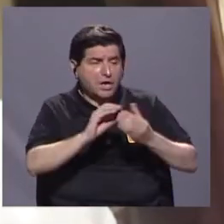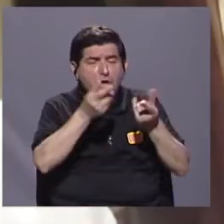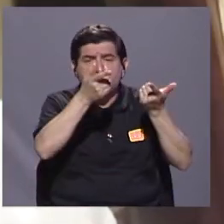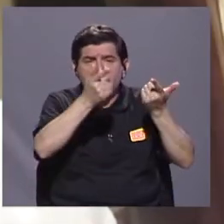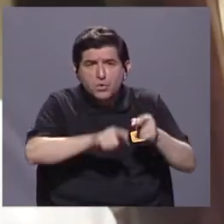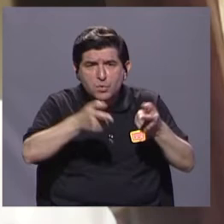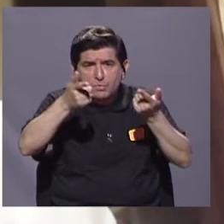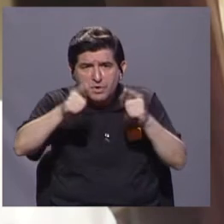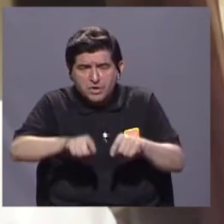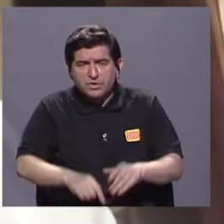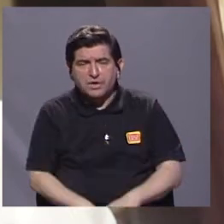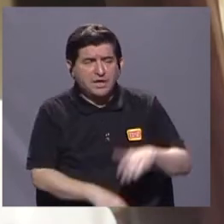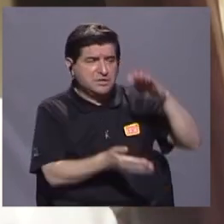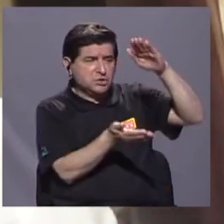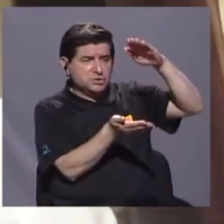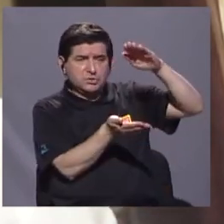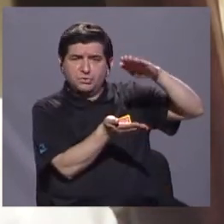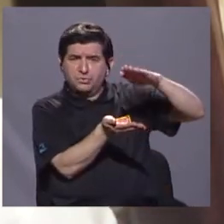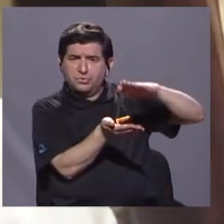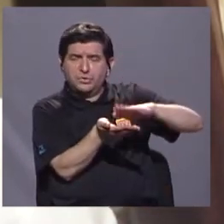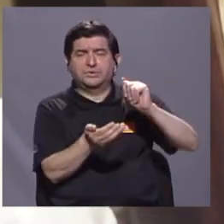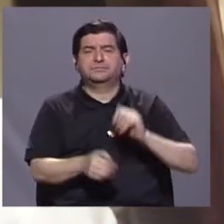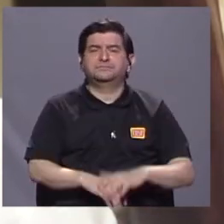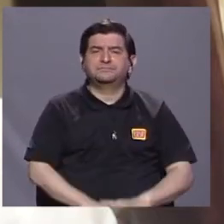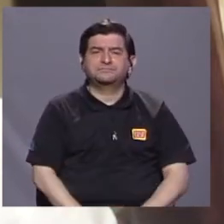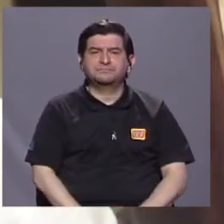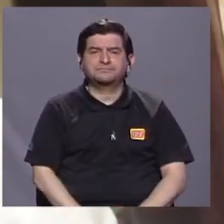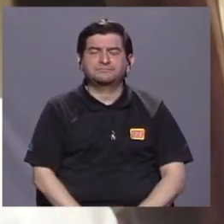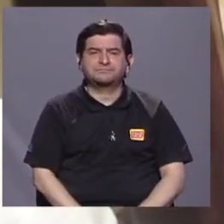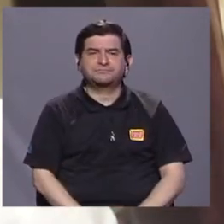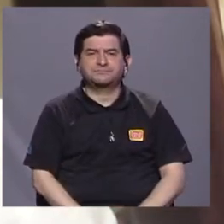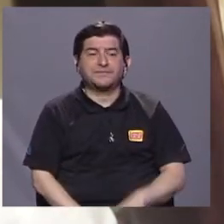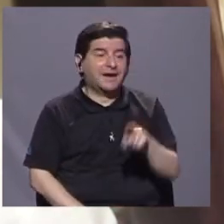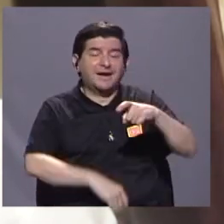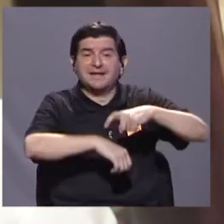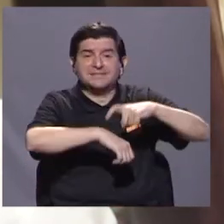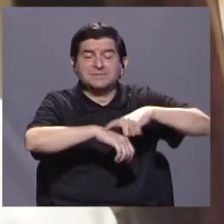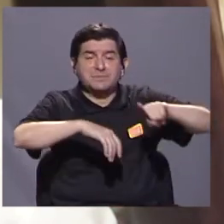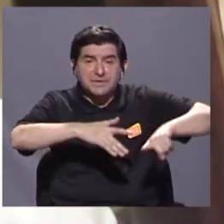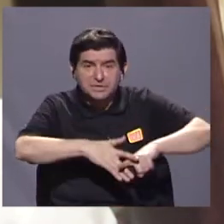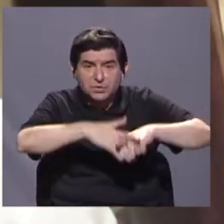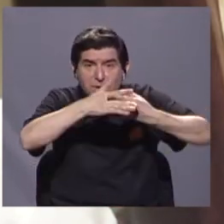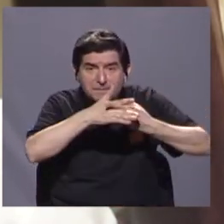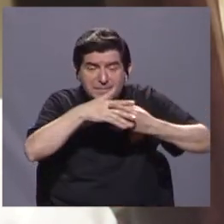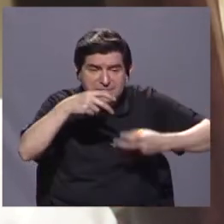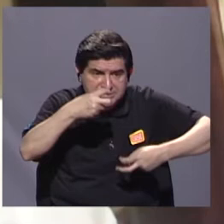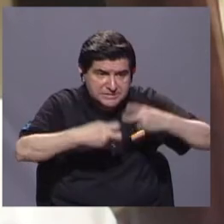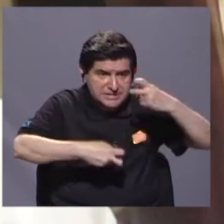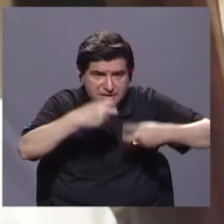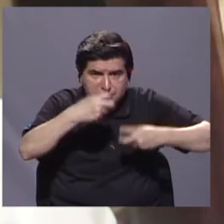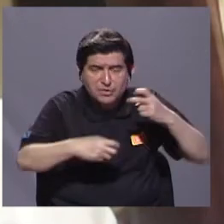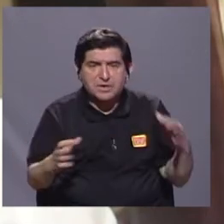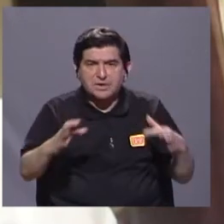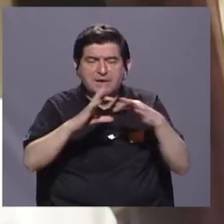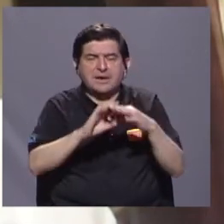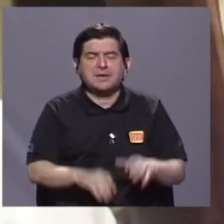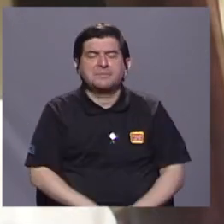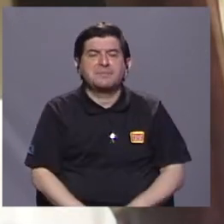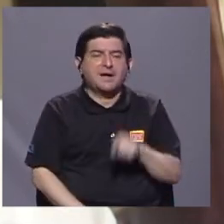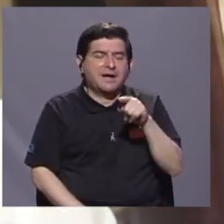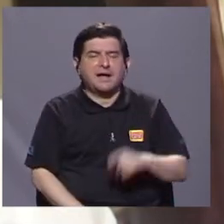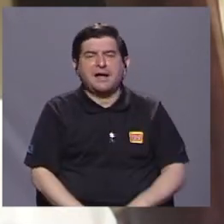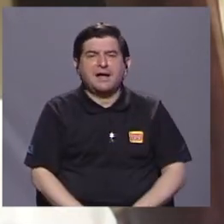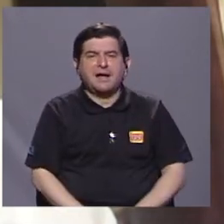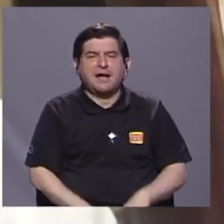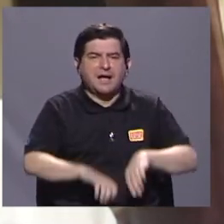casos habían estado descendiendo. Y ahí es donde se empezaron los problemas atinentes al rompimiento de burbujas y